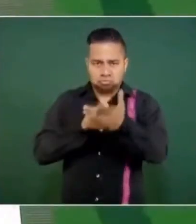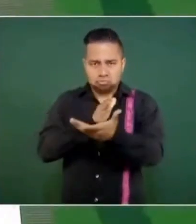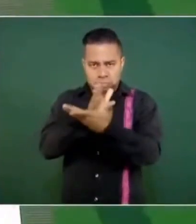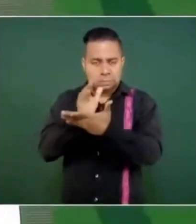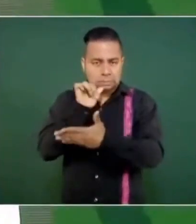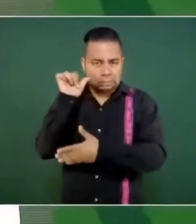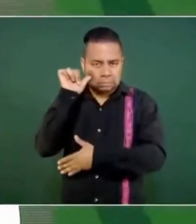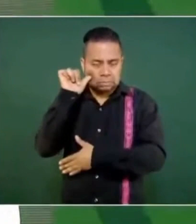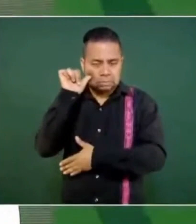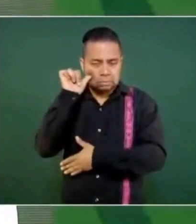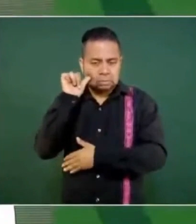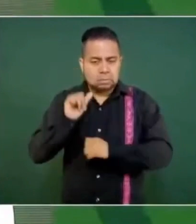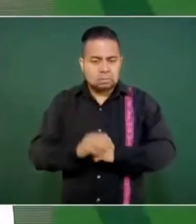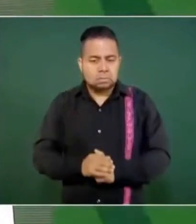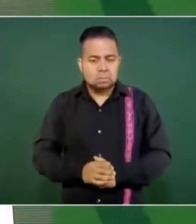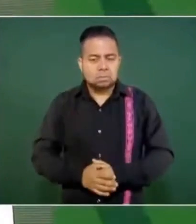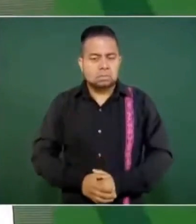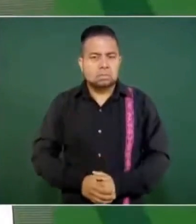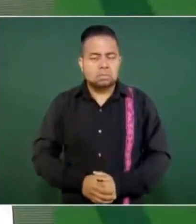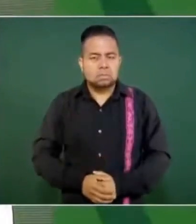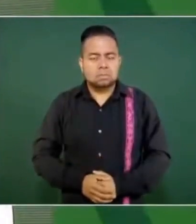porque ayer fui